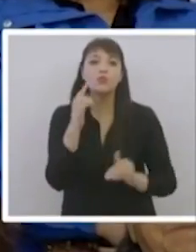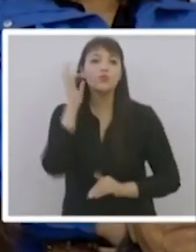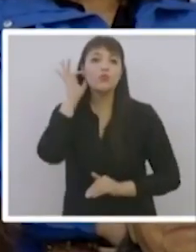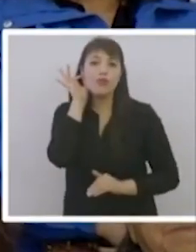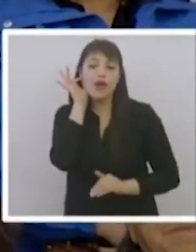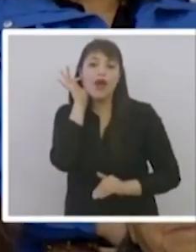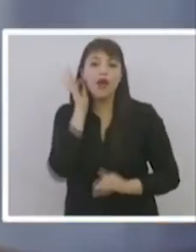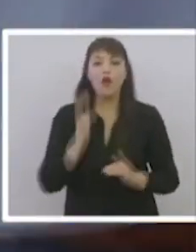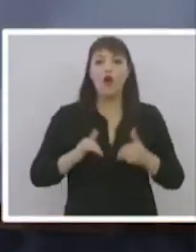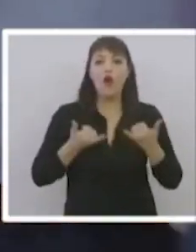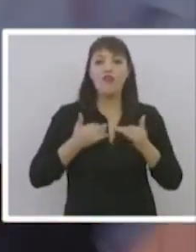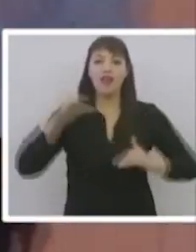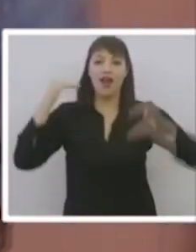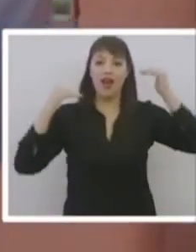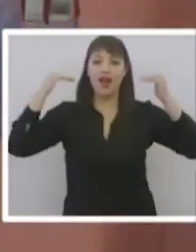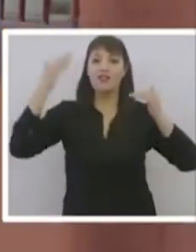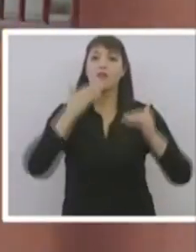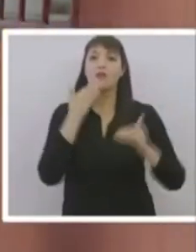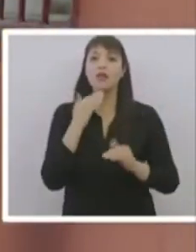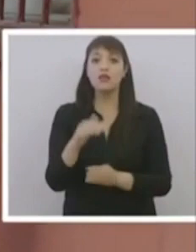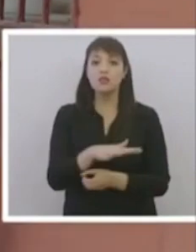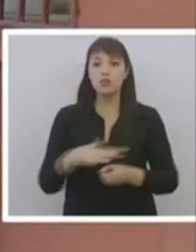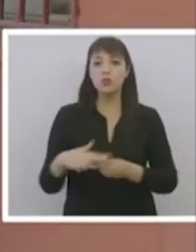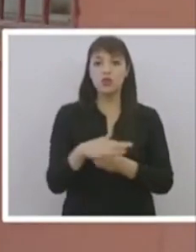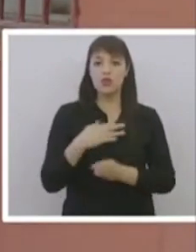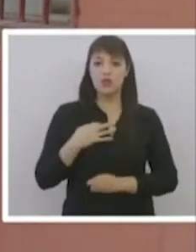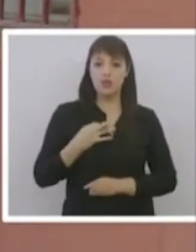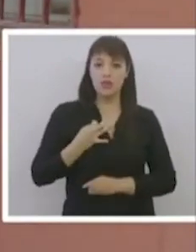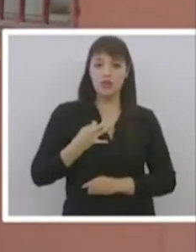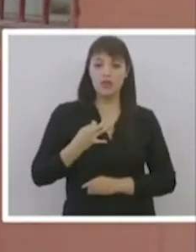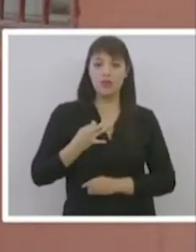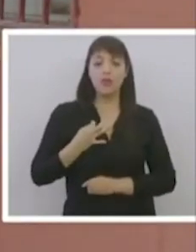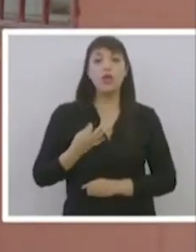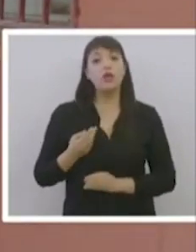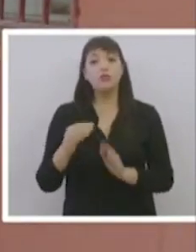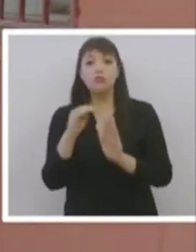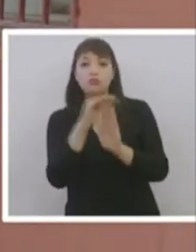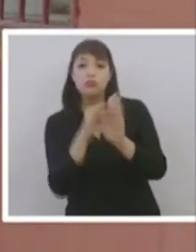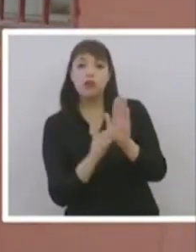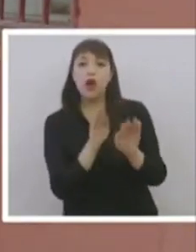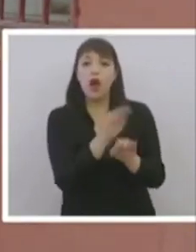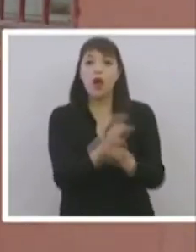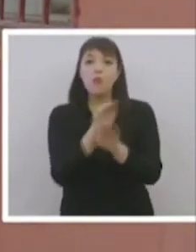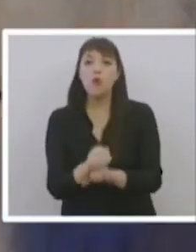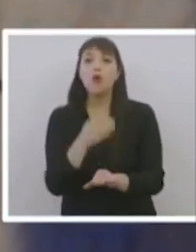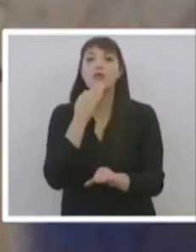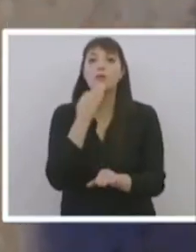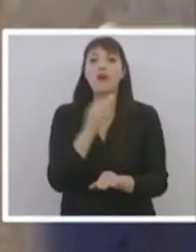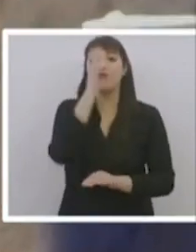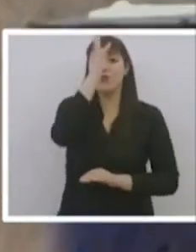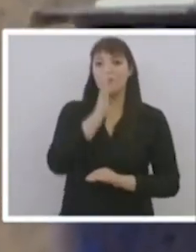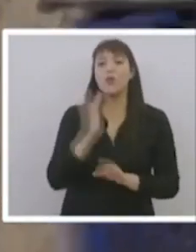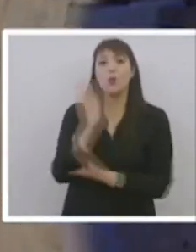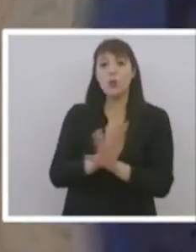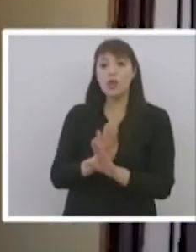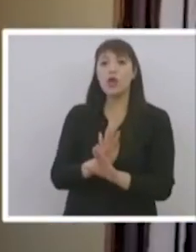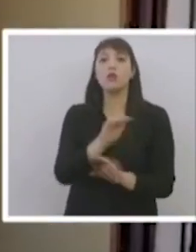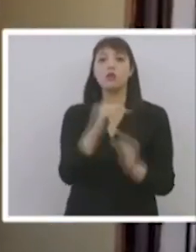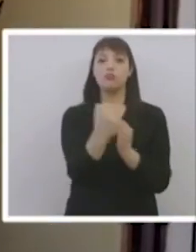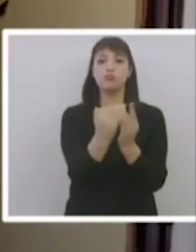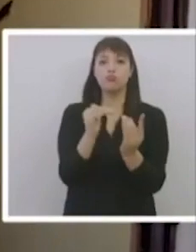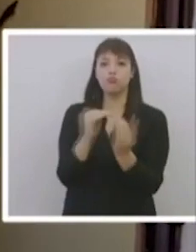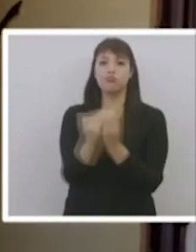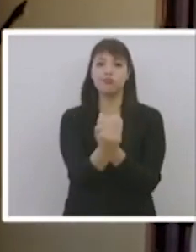de nuestro Ministerio de Desarrollo Social, con los cuales nosotros tenemos convenios de colaboración con los municipios quienes los ejecutan,